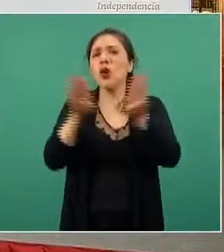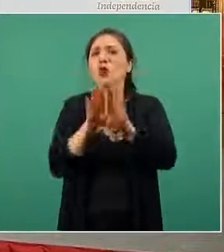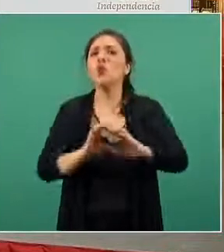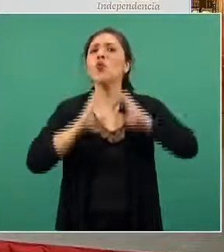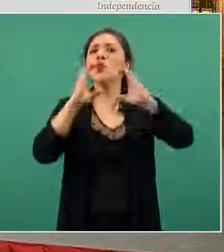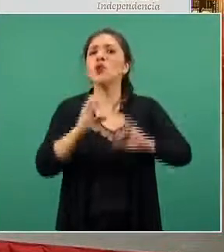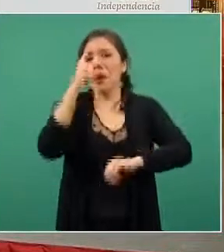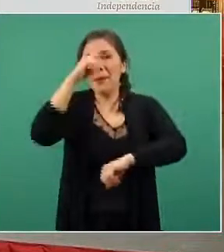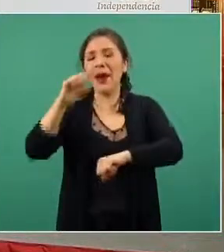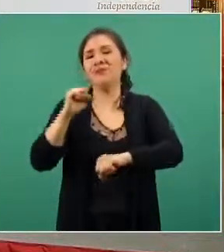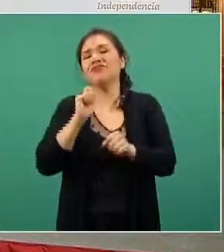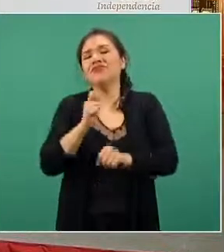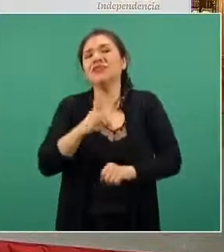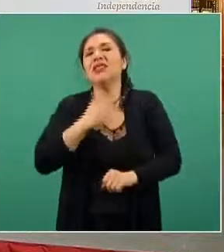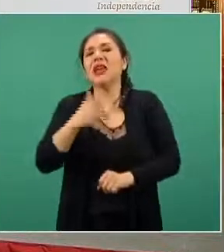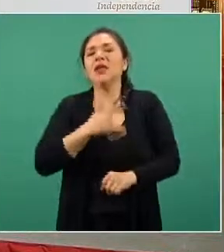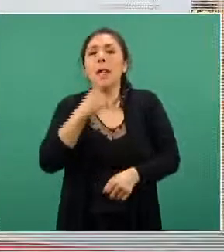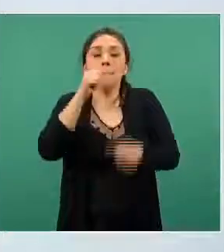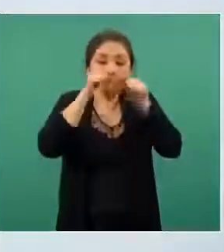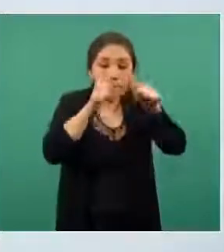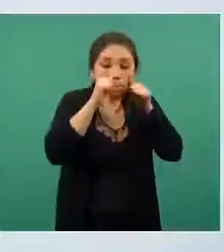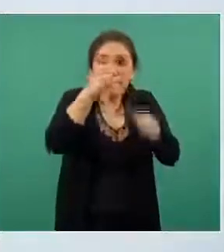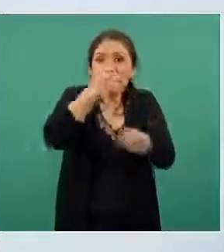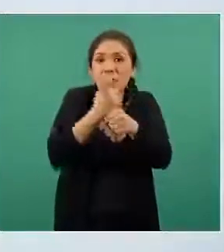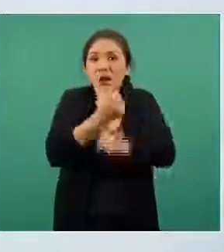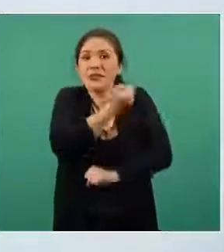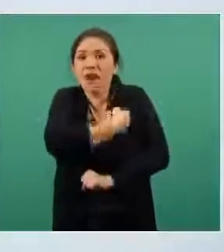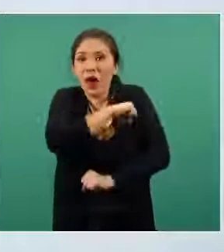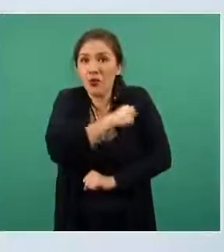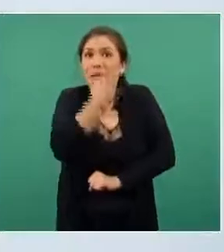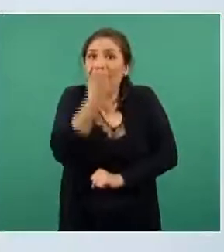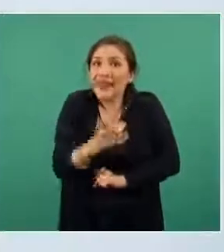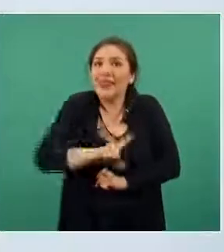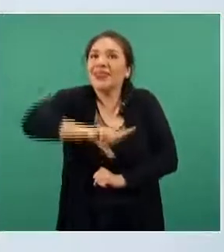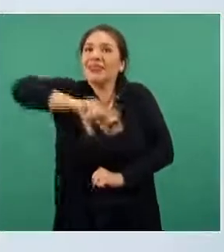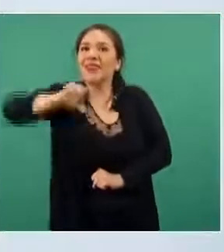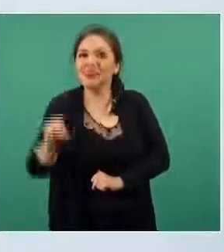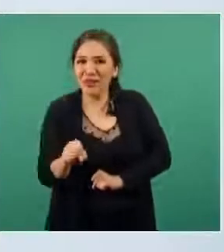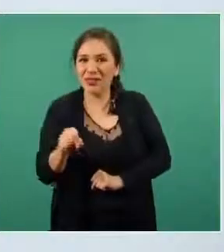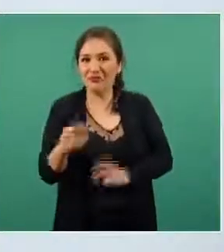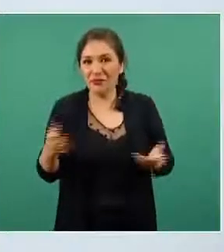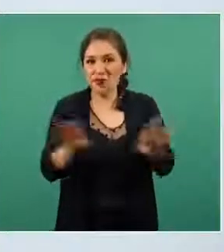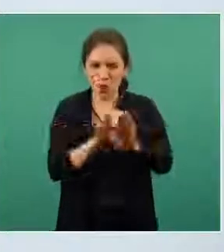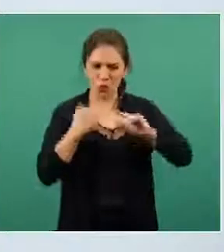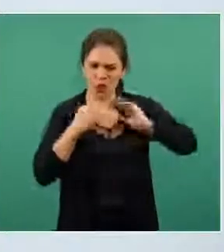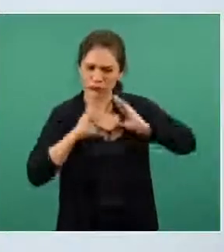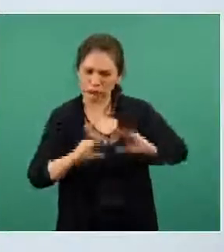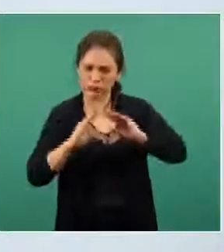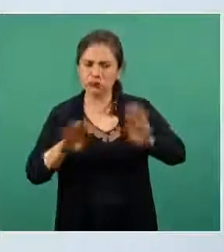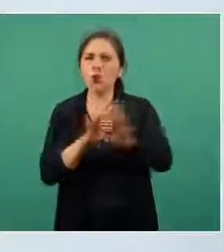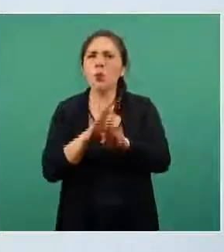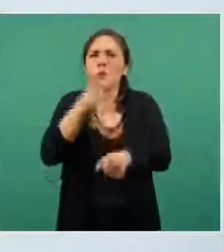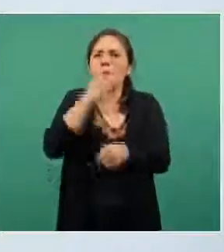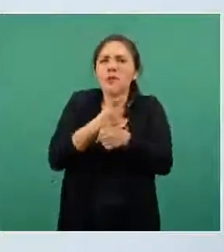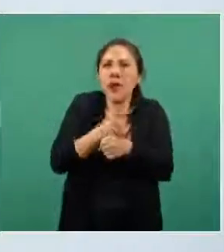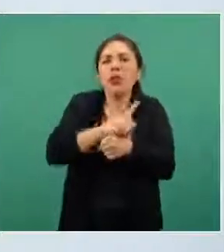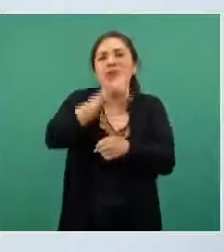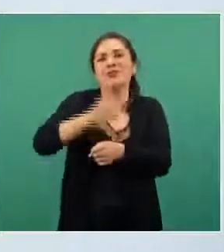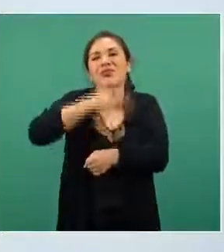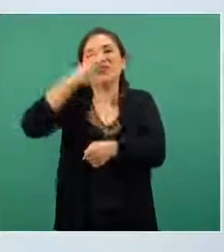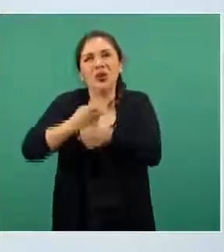bienestar, por ejemplo, basado en atención primaria a la salud. Eso es lo que sigue, que desde la formación de pregrado y